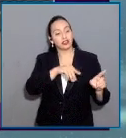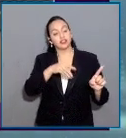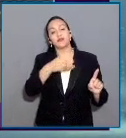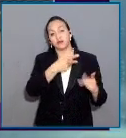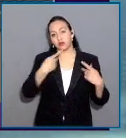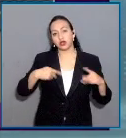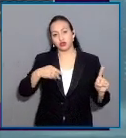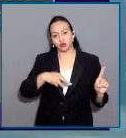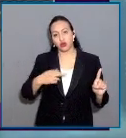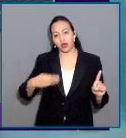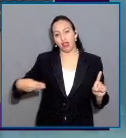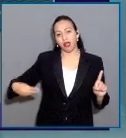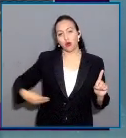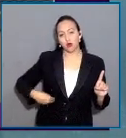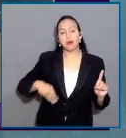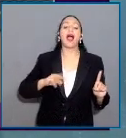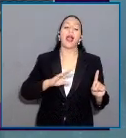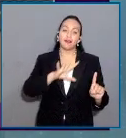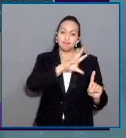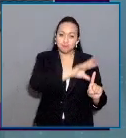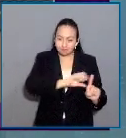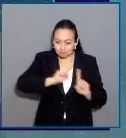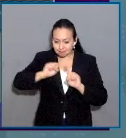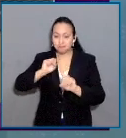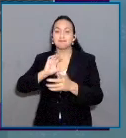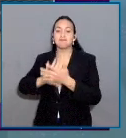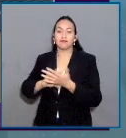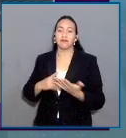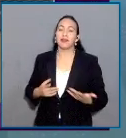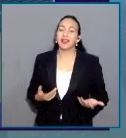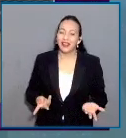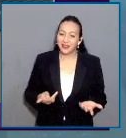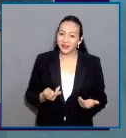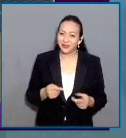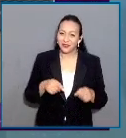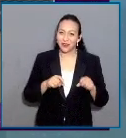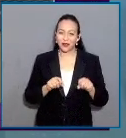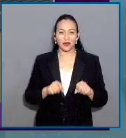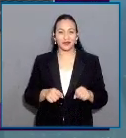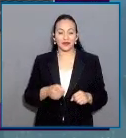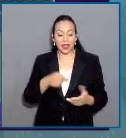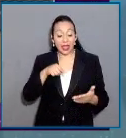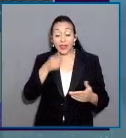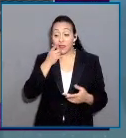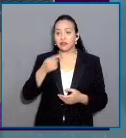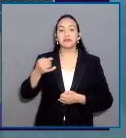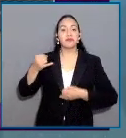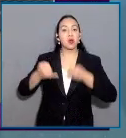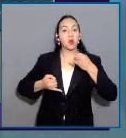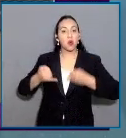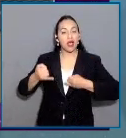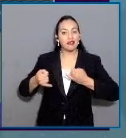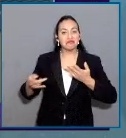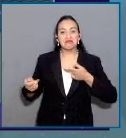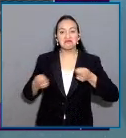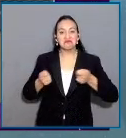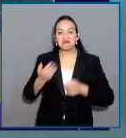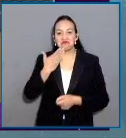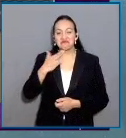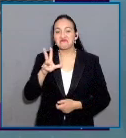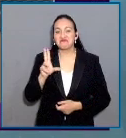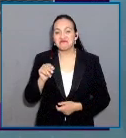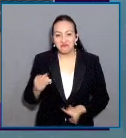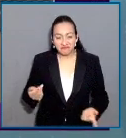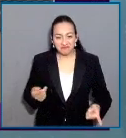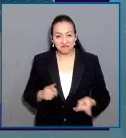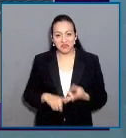por el contrario, existe este catálogo donde se pretende que los jueces, sin control alguno, apliquen o legitimen esa